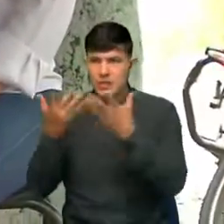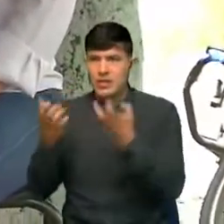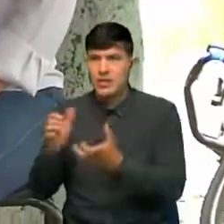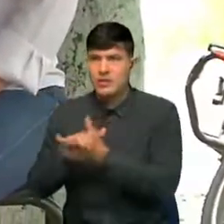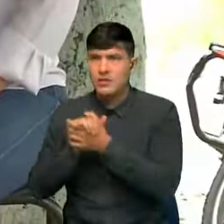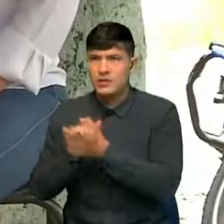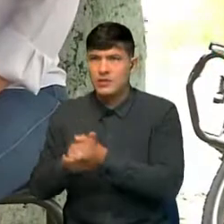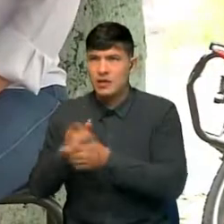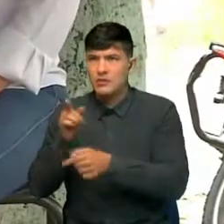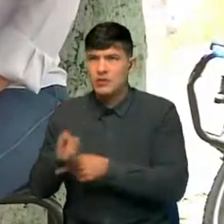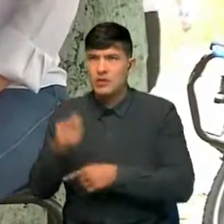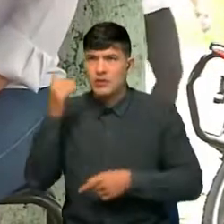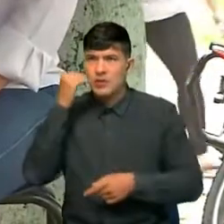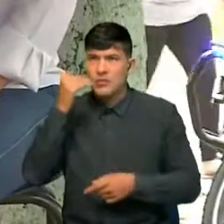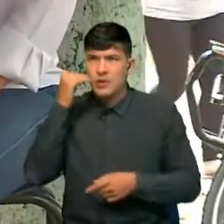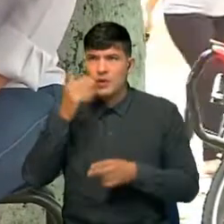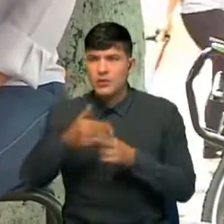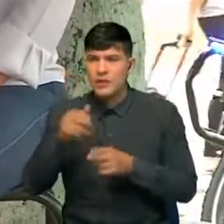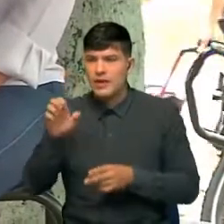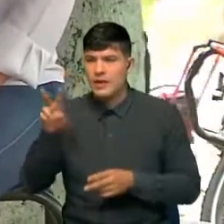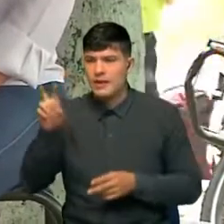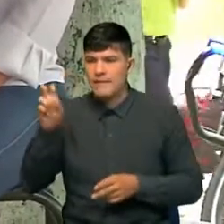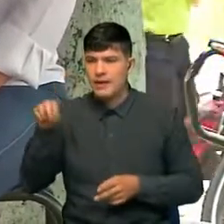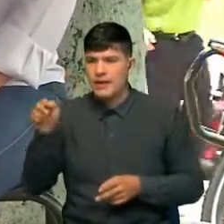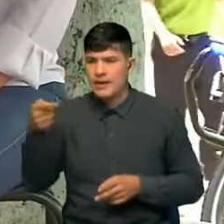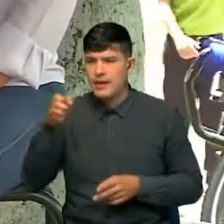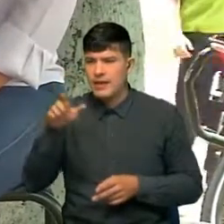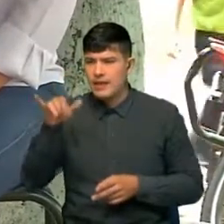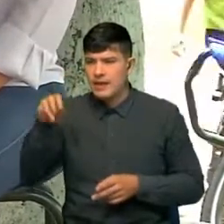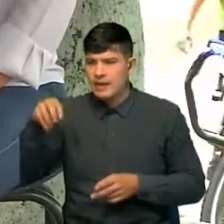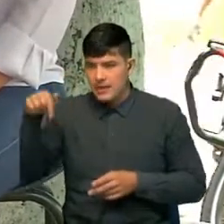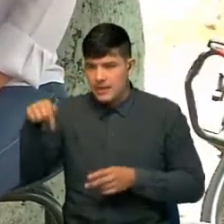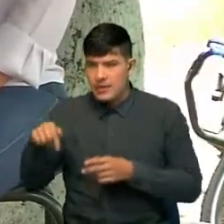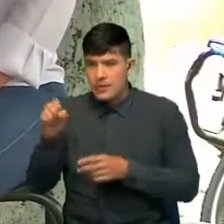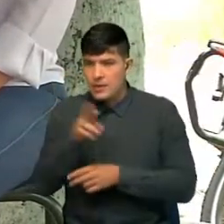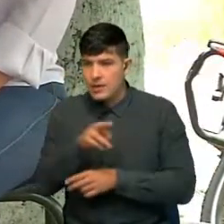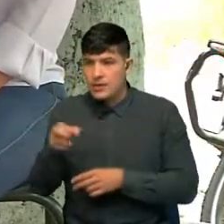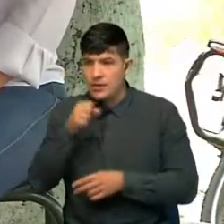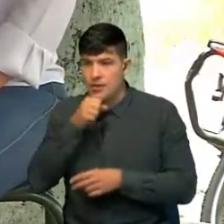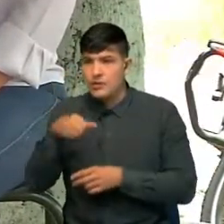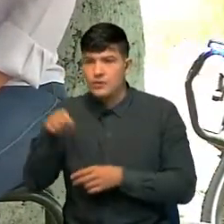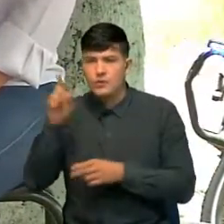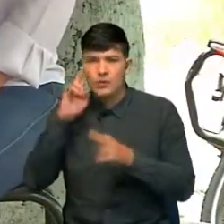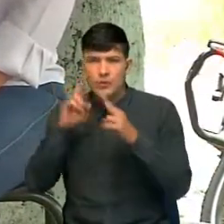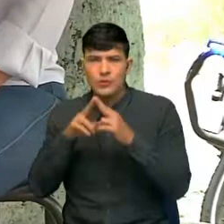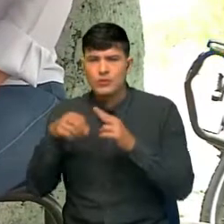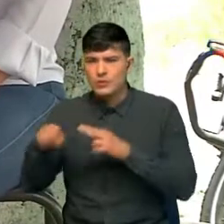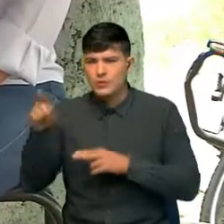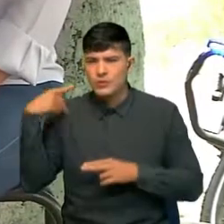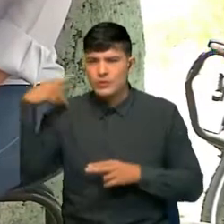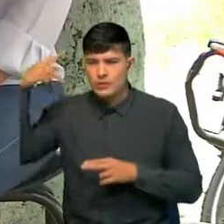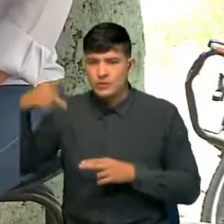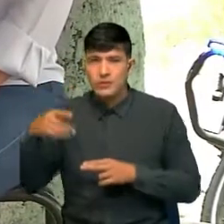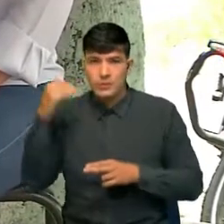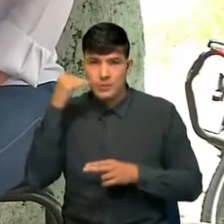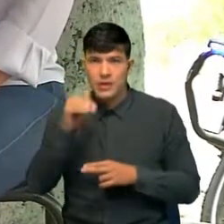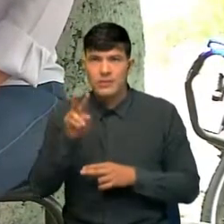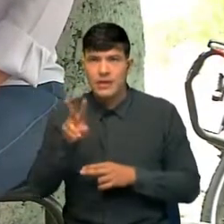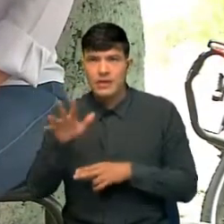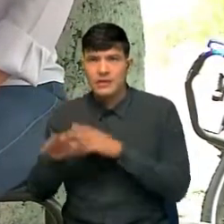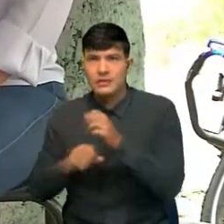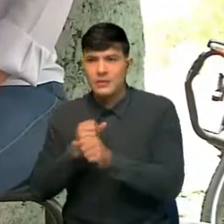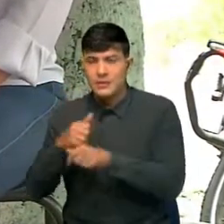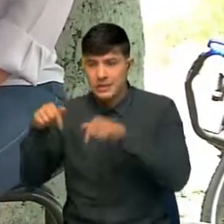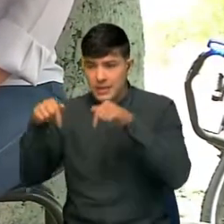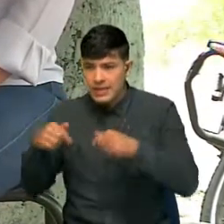llamada Evangelina. Nos tuvo enamorados a todo el equipo de producción de Oriente Noticias, que tuvo la oportunidad de conocer un poco de su historia. 25 años en este